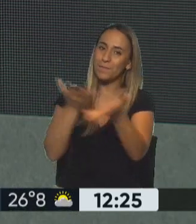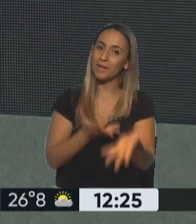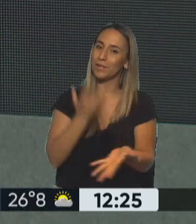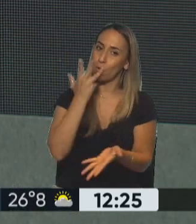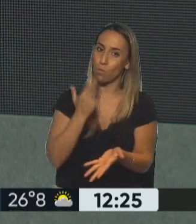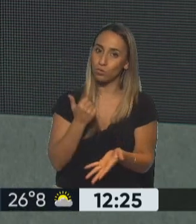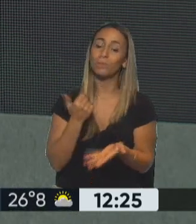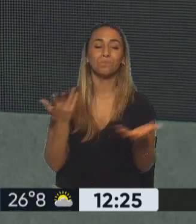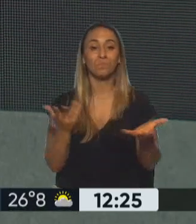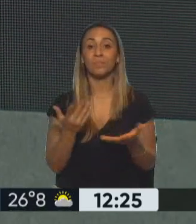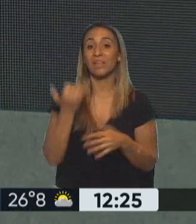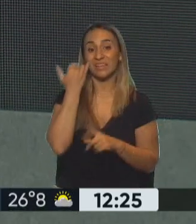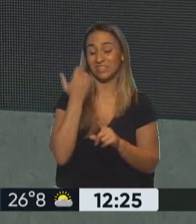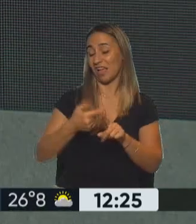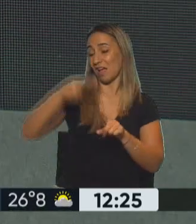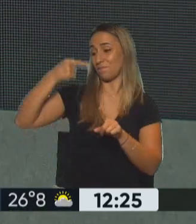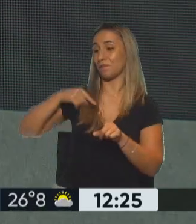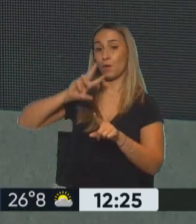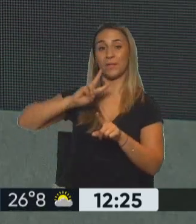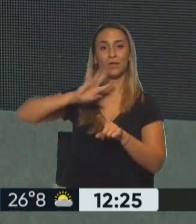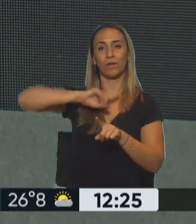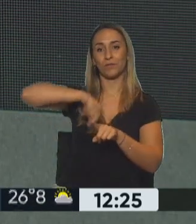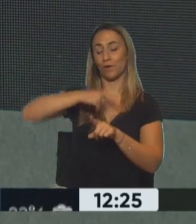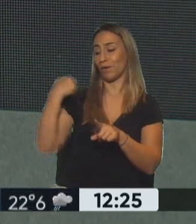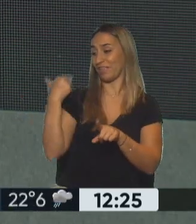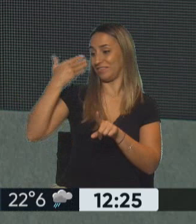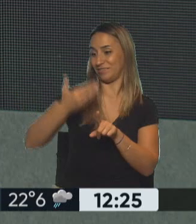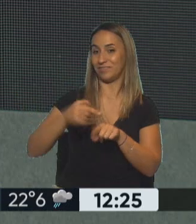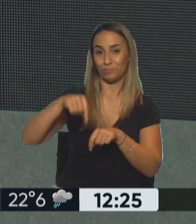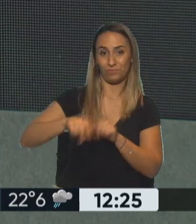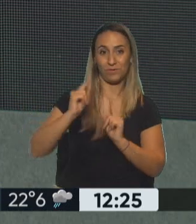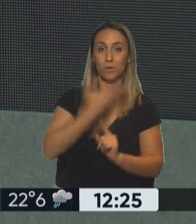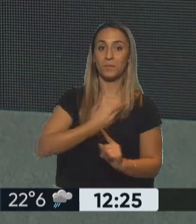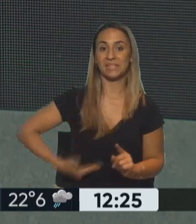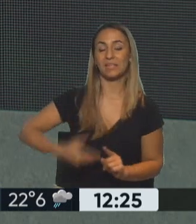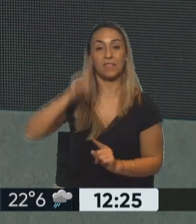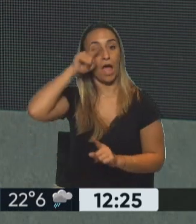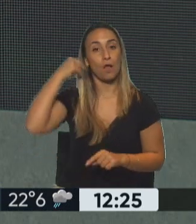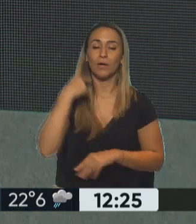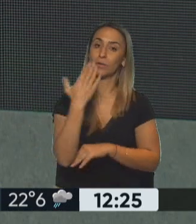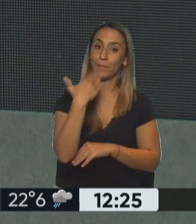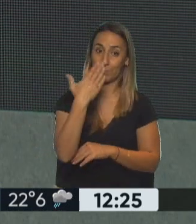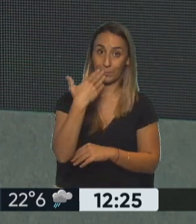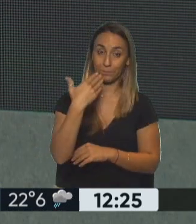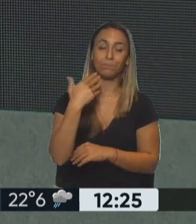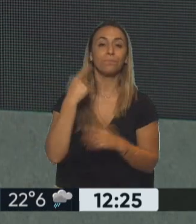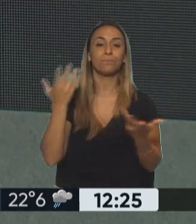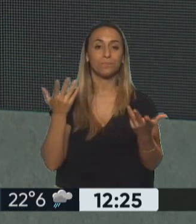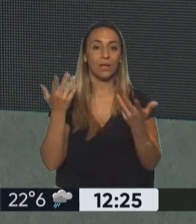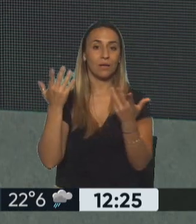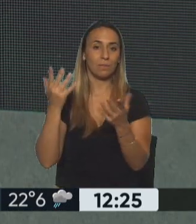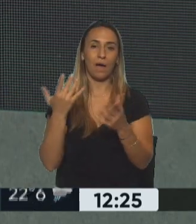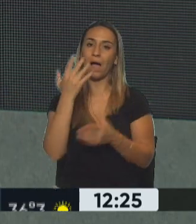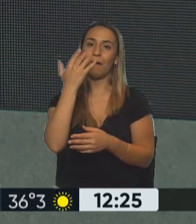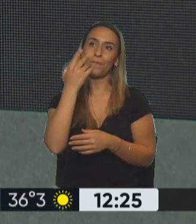Bueno, 24 horas después del discurso del jefe de Estado, más o menos a esta hora estaba pronunciándose el discurso presidencial, que lo podemos dividir en